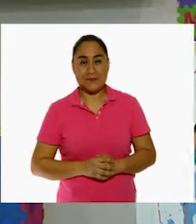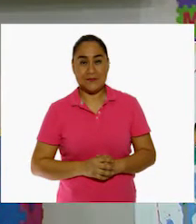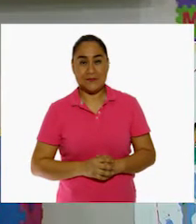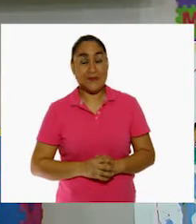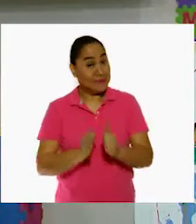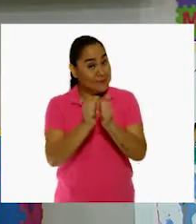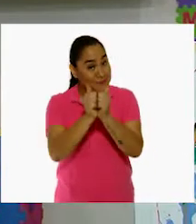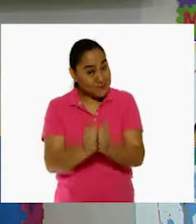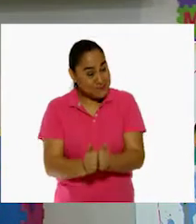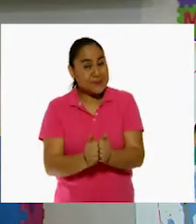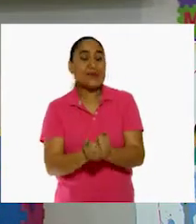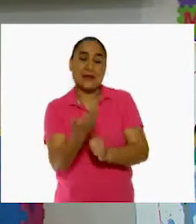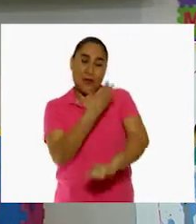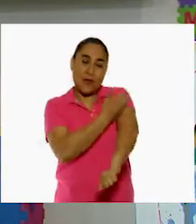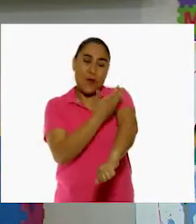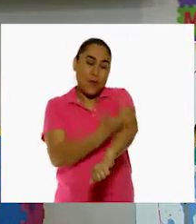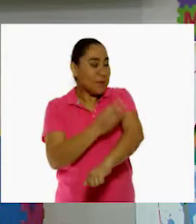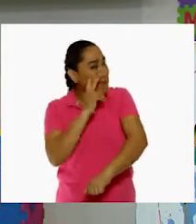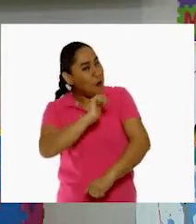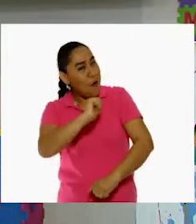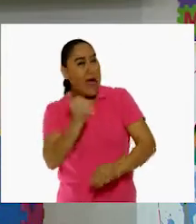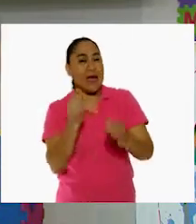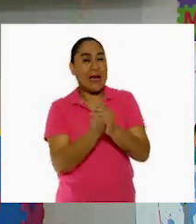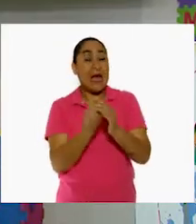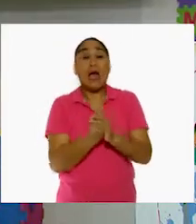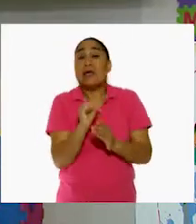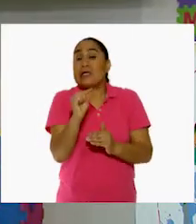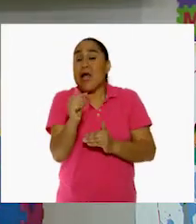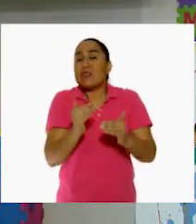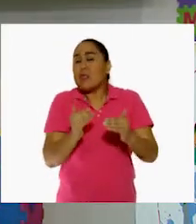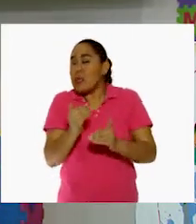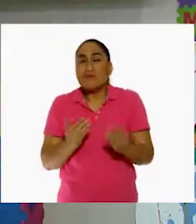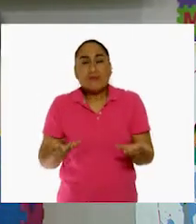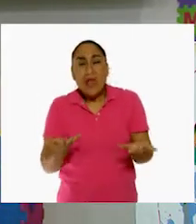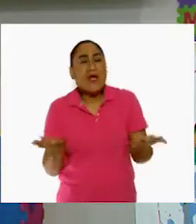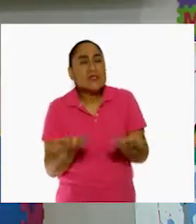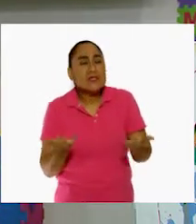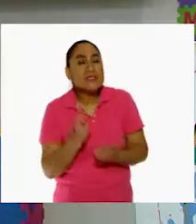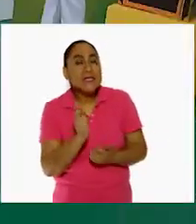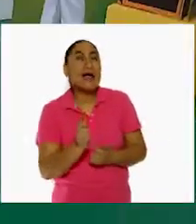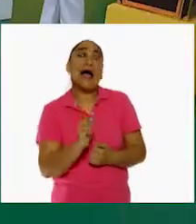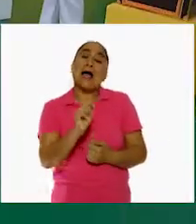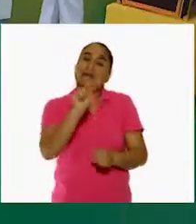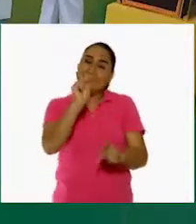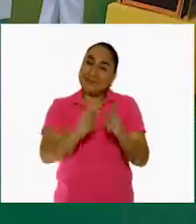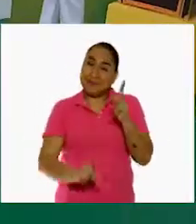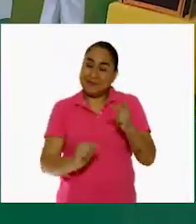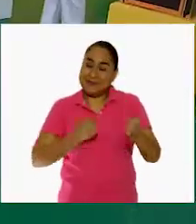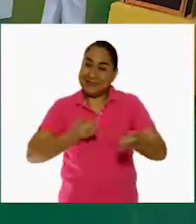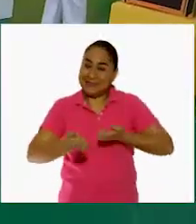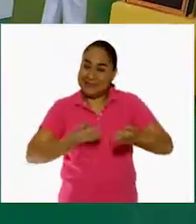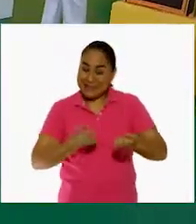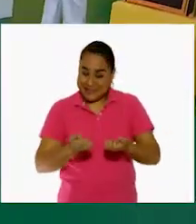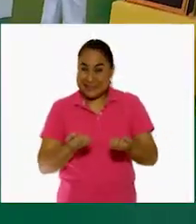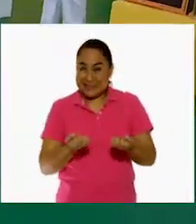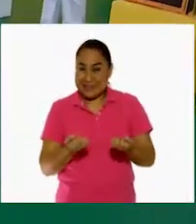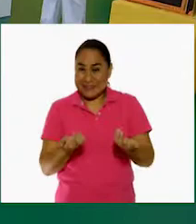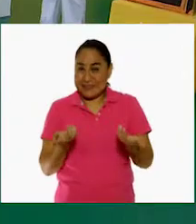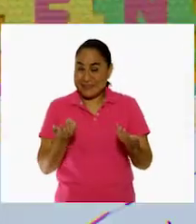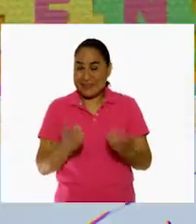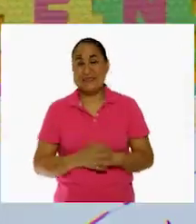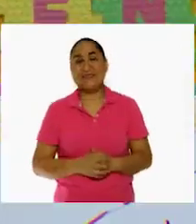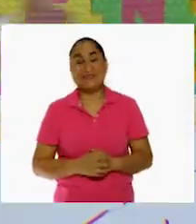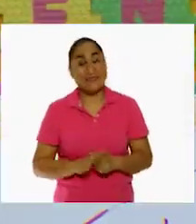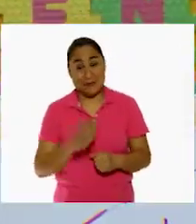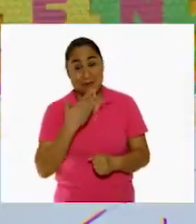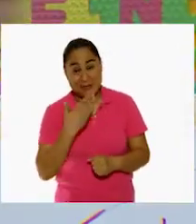No te vayas, acompáñanos a la siguiente clase, pero antes, ¿qué vamos a hacer? Ay, pues una pausa activa. Vamos a mover las manos.